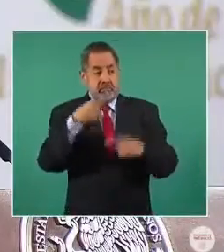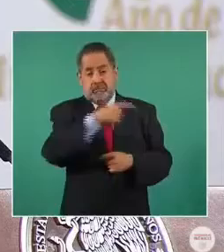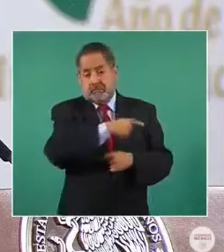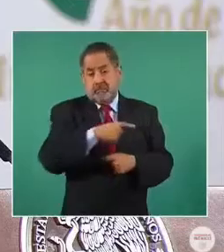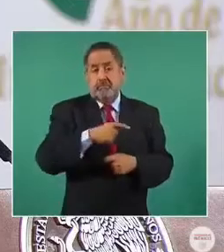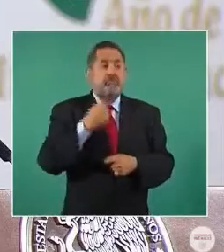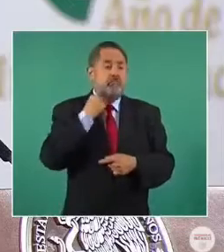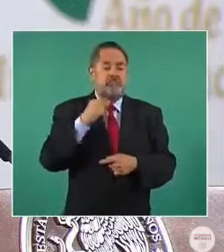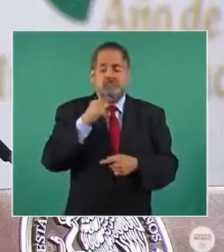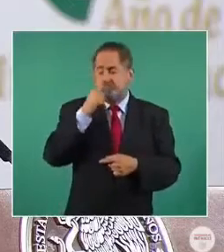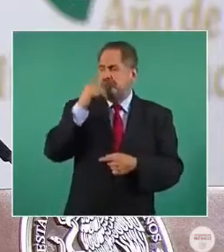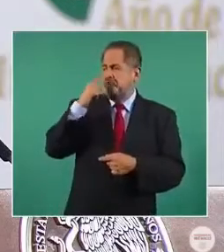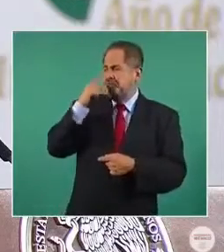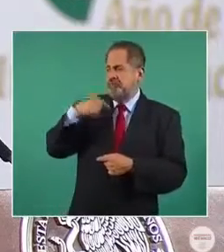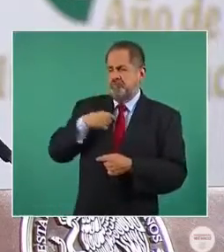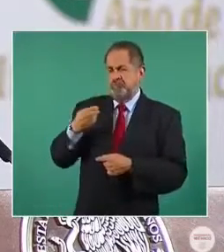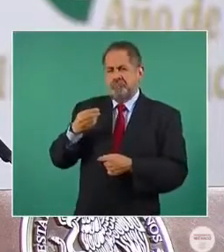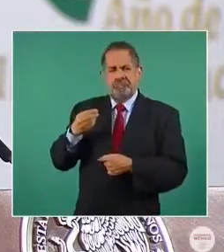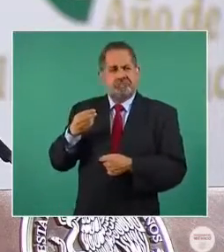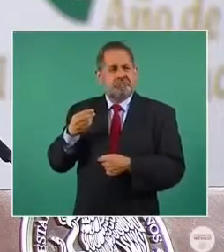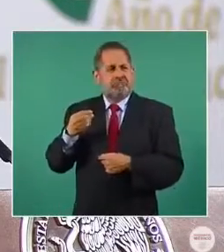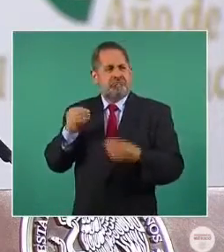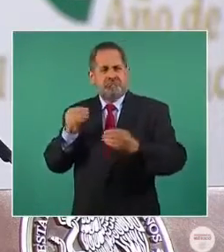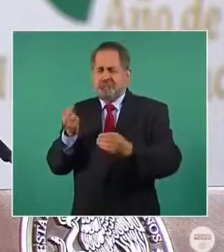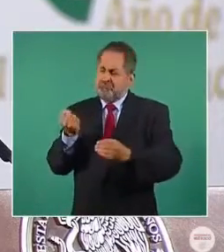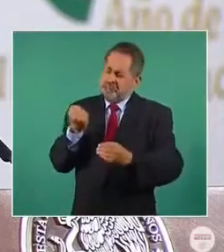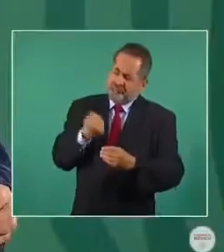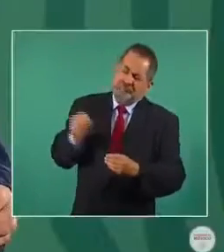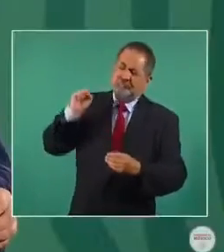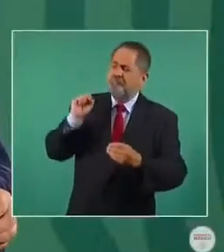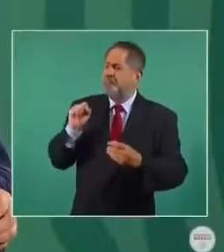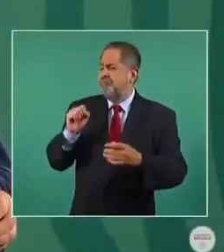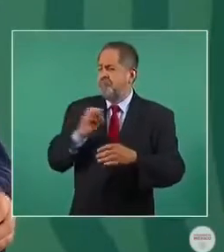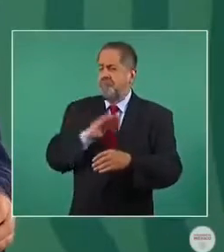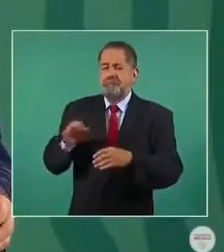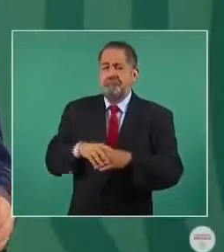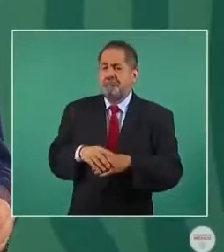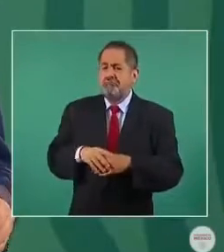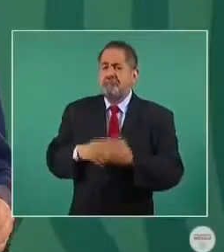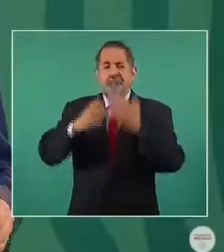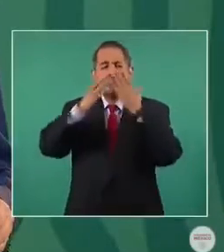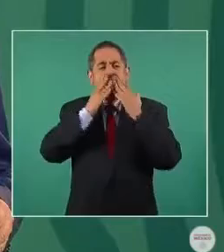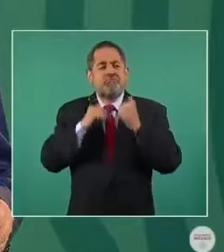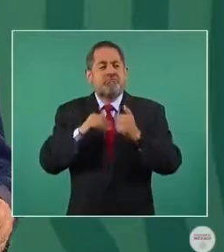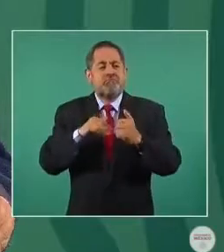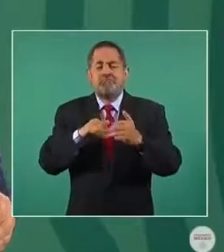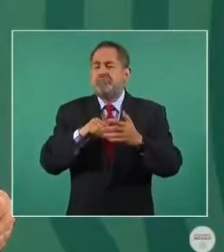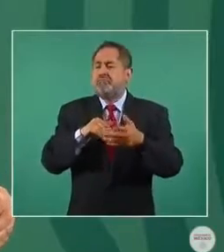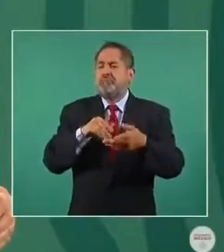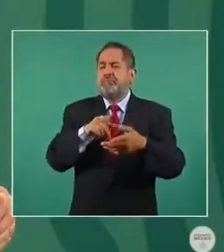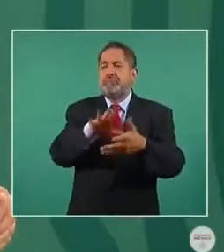de que no tenían a ningún preso,